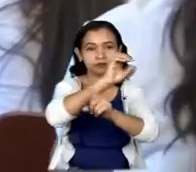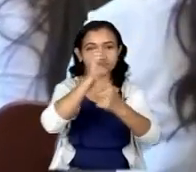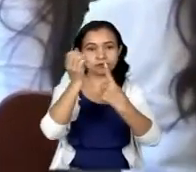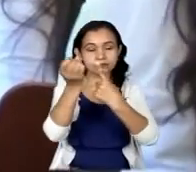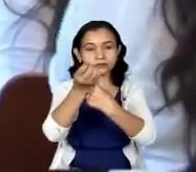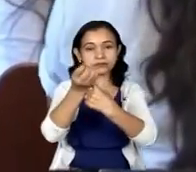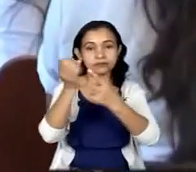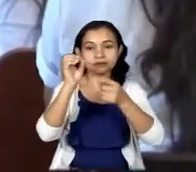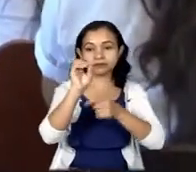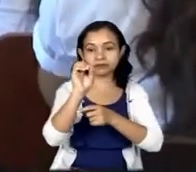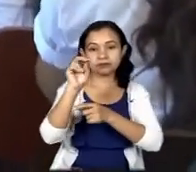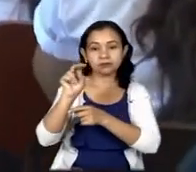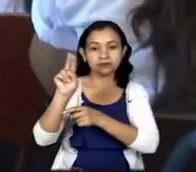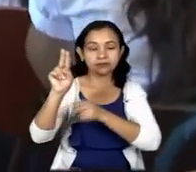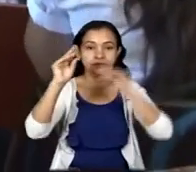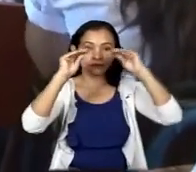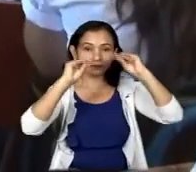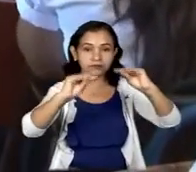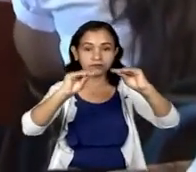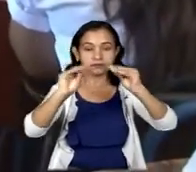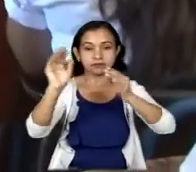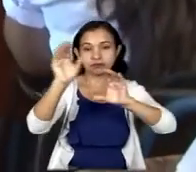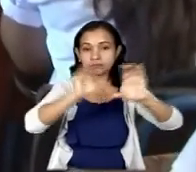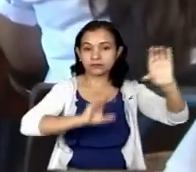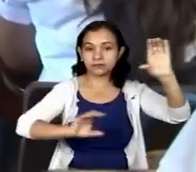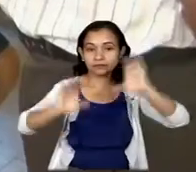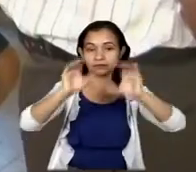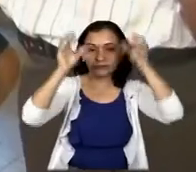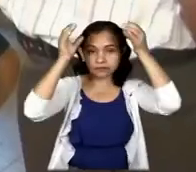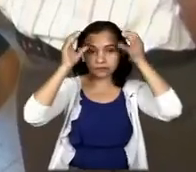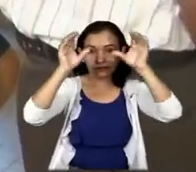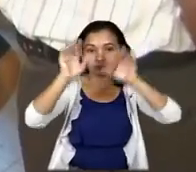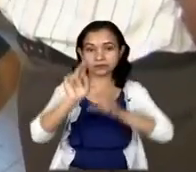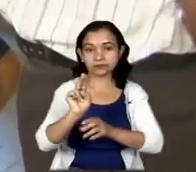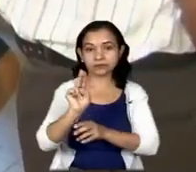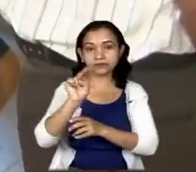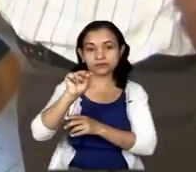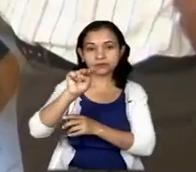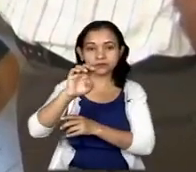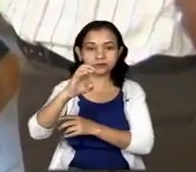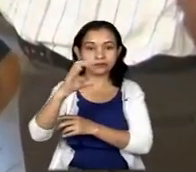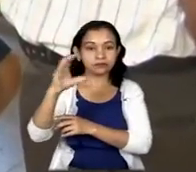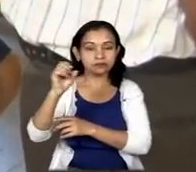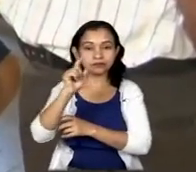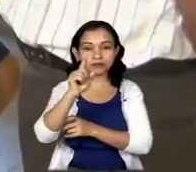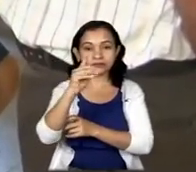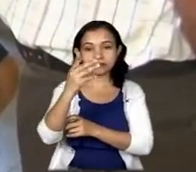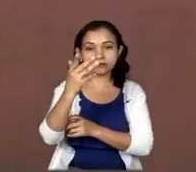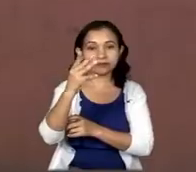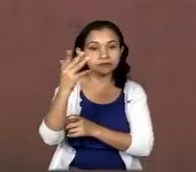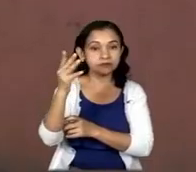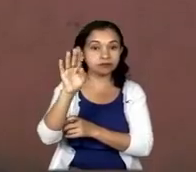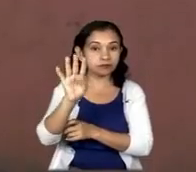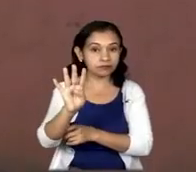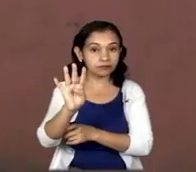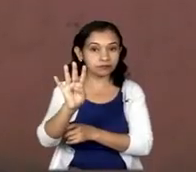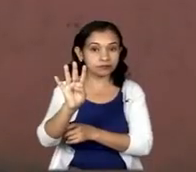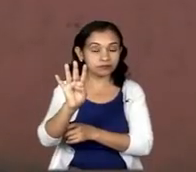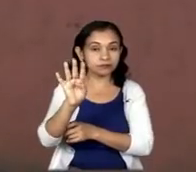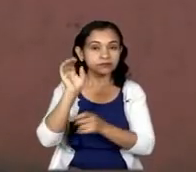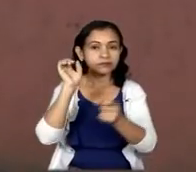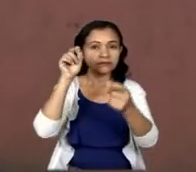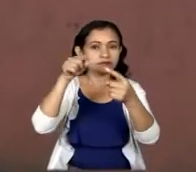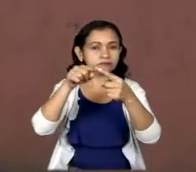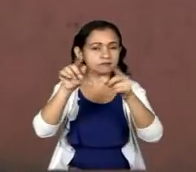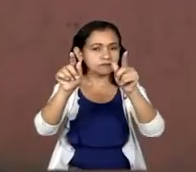Naciones Unidas para la Educación, la Ciencia y la Cultura, UNESCO. Esto en el año de 1994. El objetivo